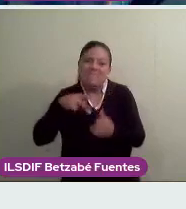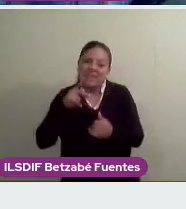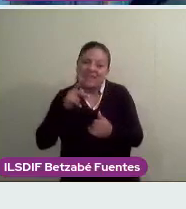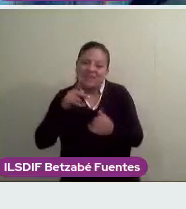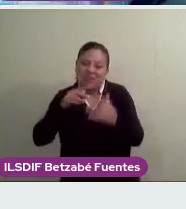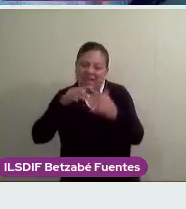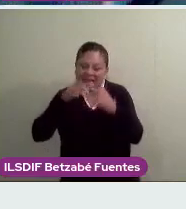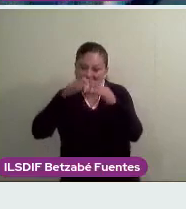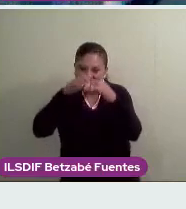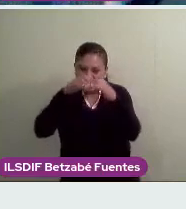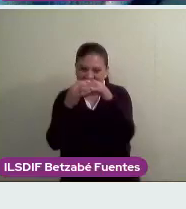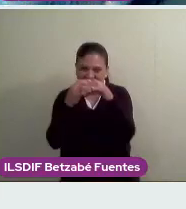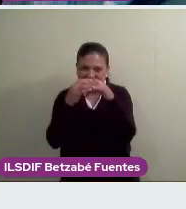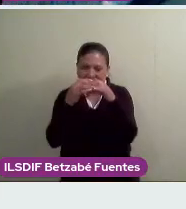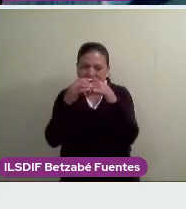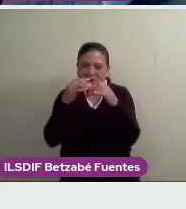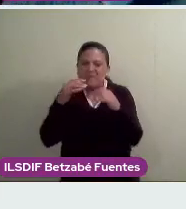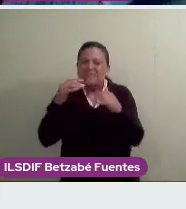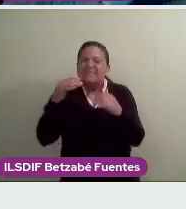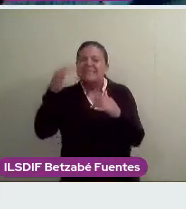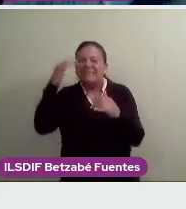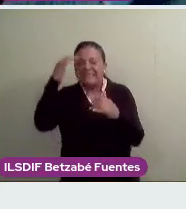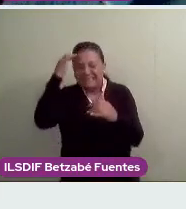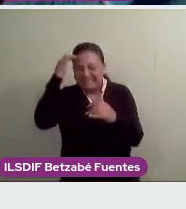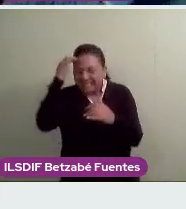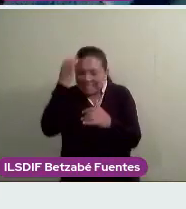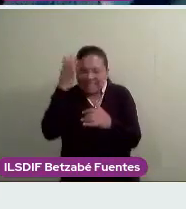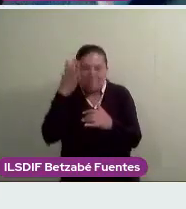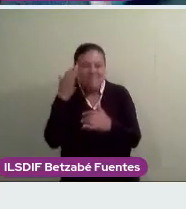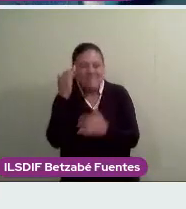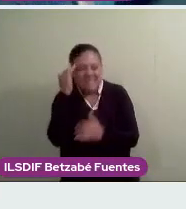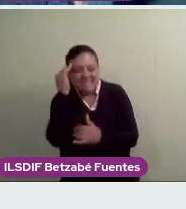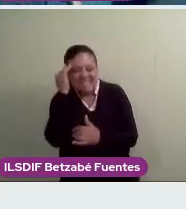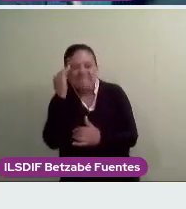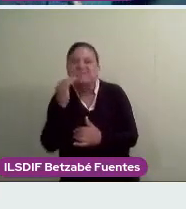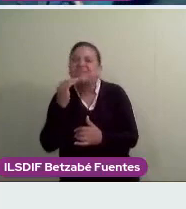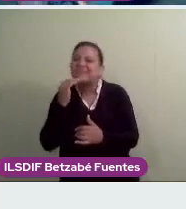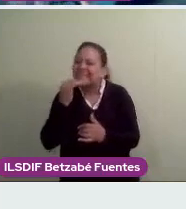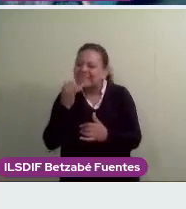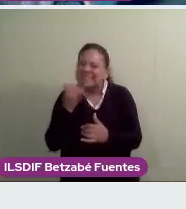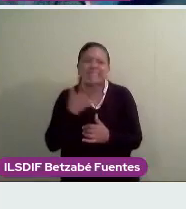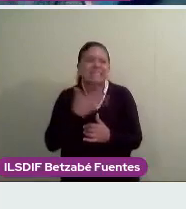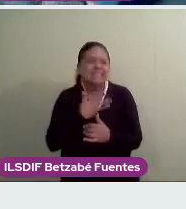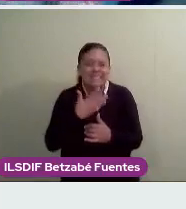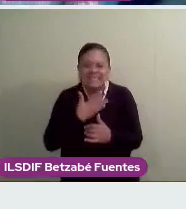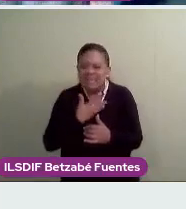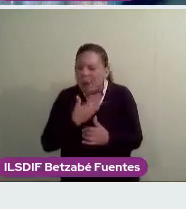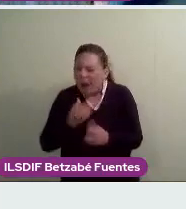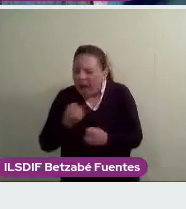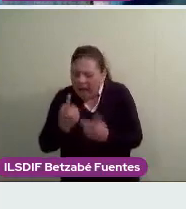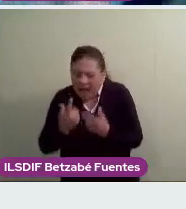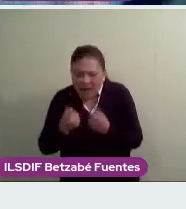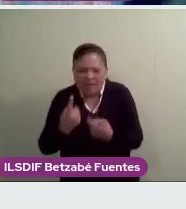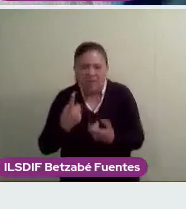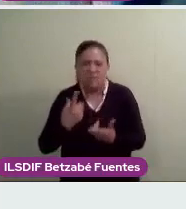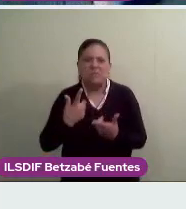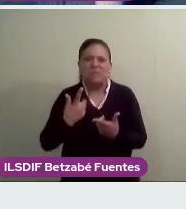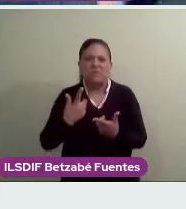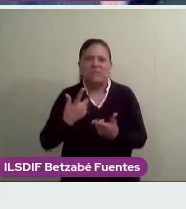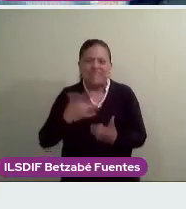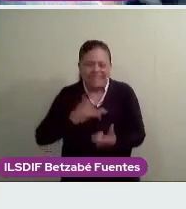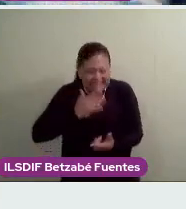está interpretando, está manifestando con el cuerpo. Uh-huh. Una cuestión compleja porque pues muchos